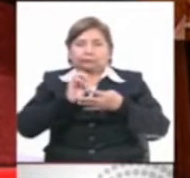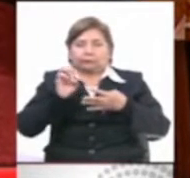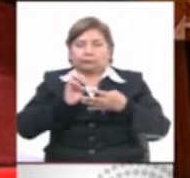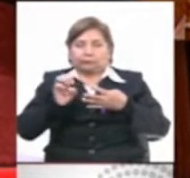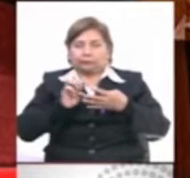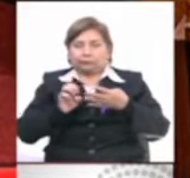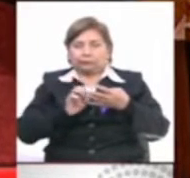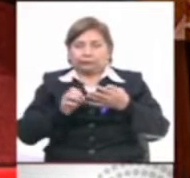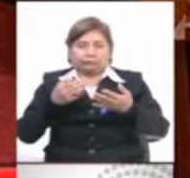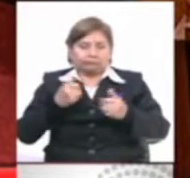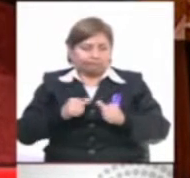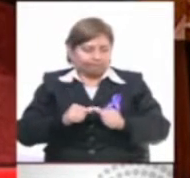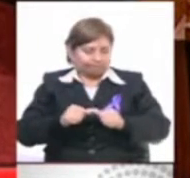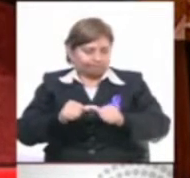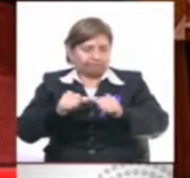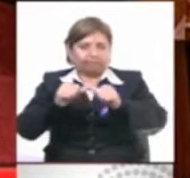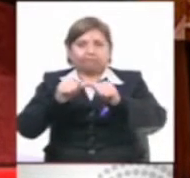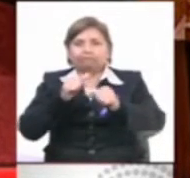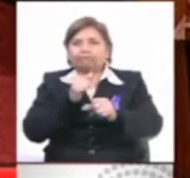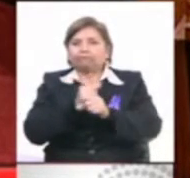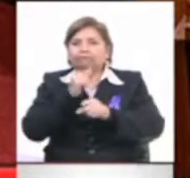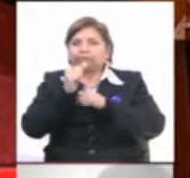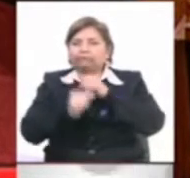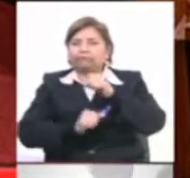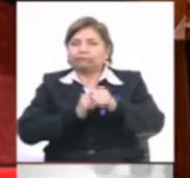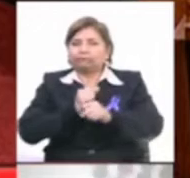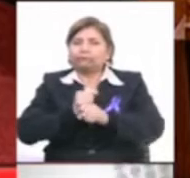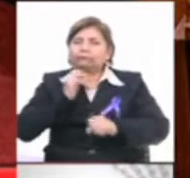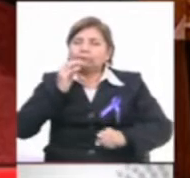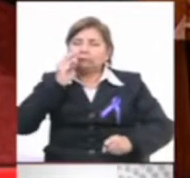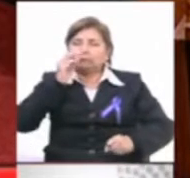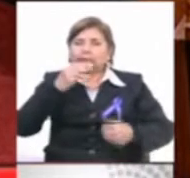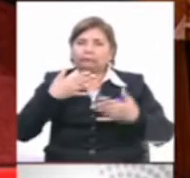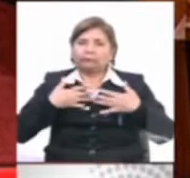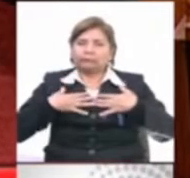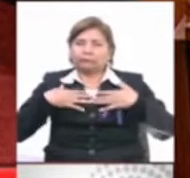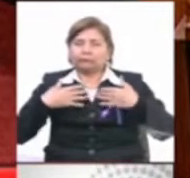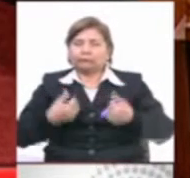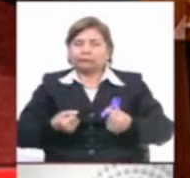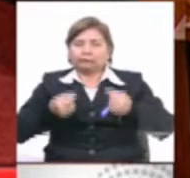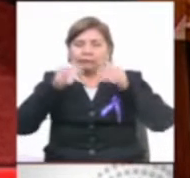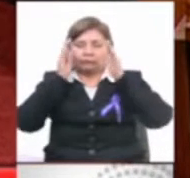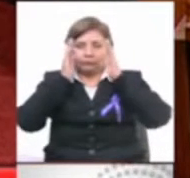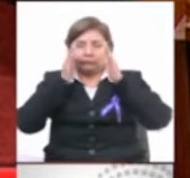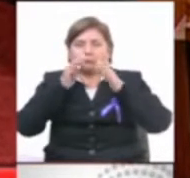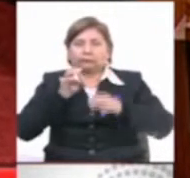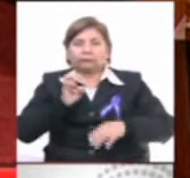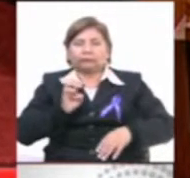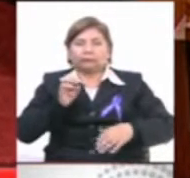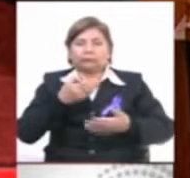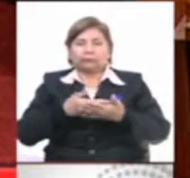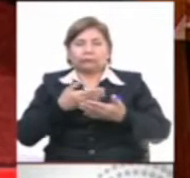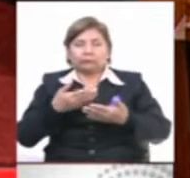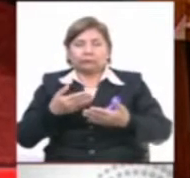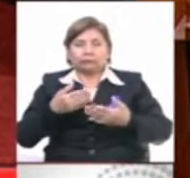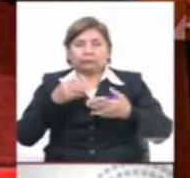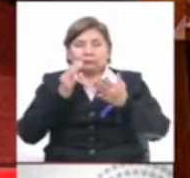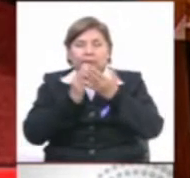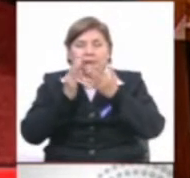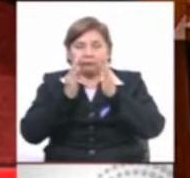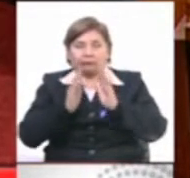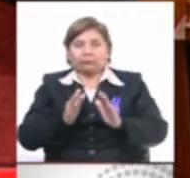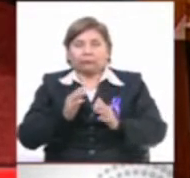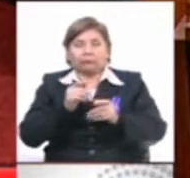estratégicas y los seguiremos ampliando en años futuros. La salud y la atención de la emergencia sanitaria, la